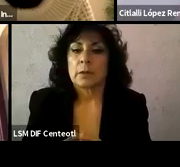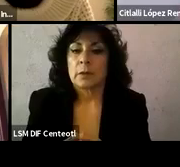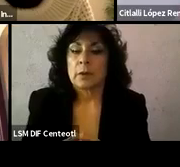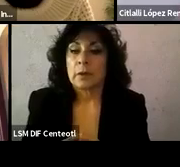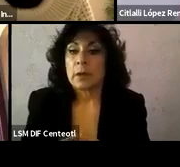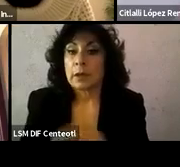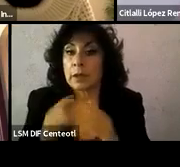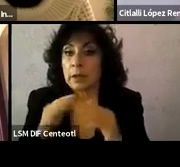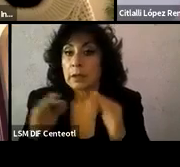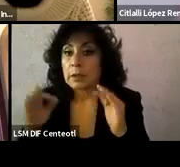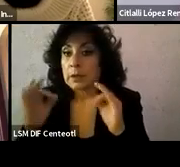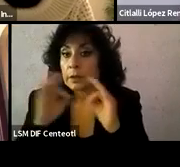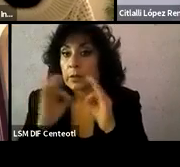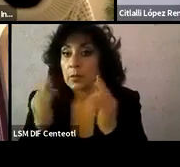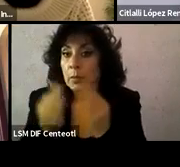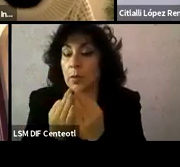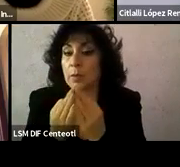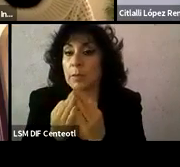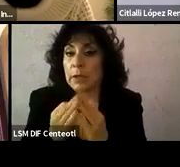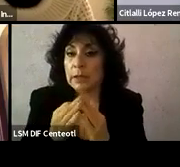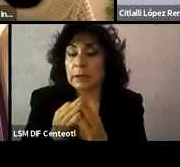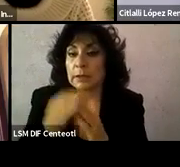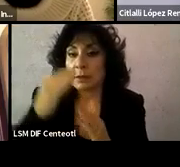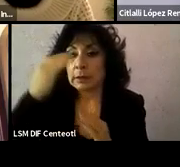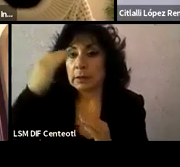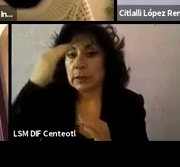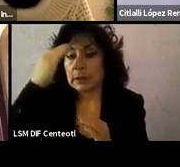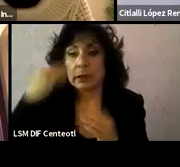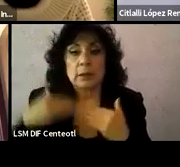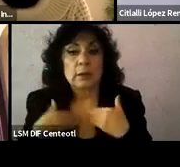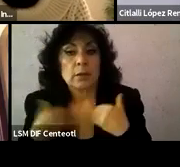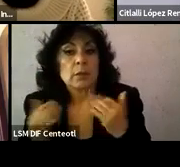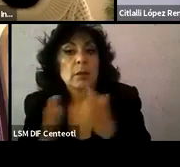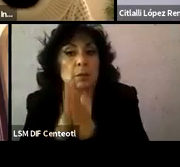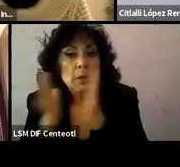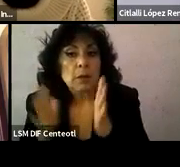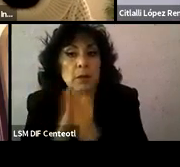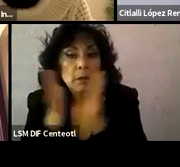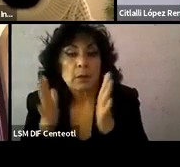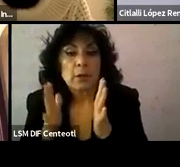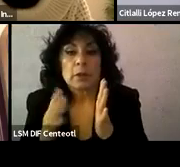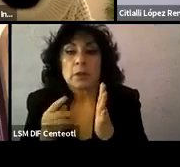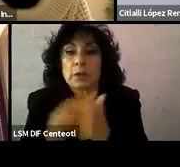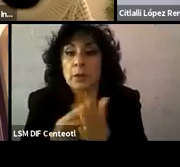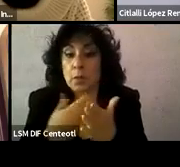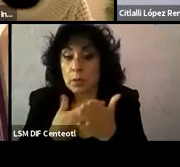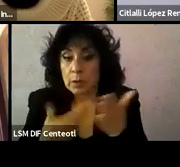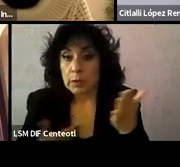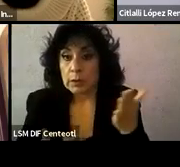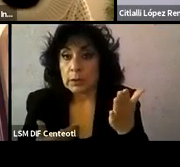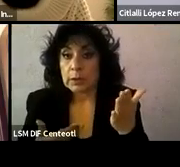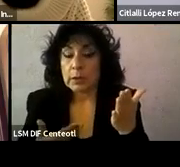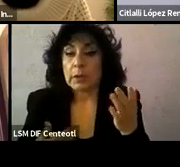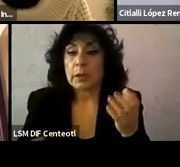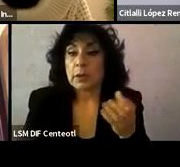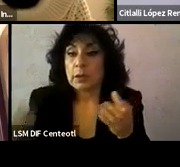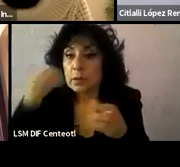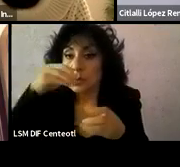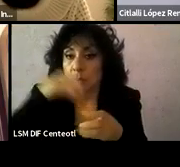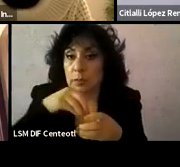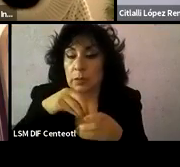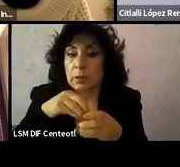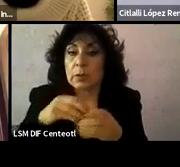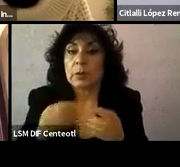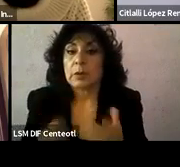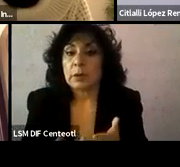las participantes del diseño de contenidos que se reciben y que pueden a veces encontrarse